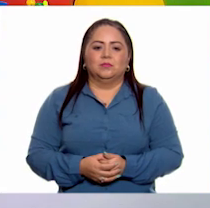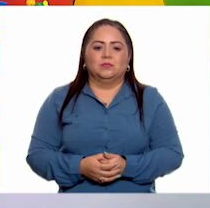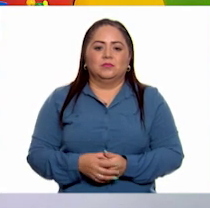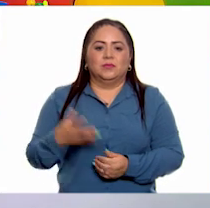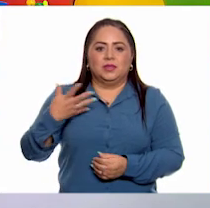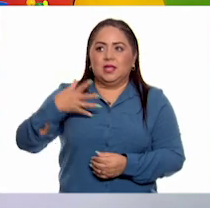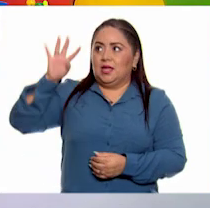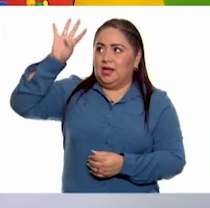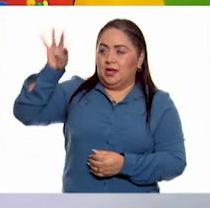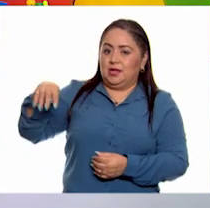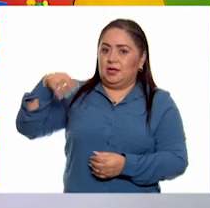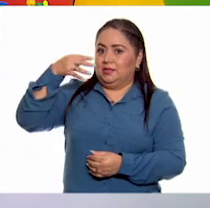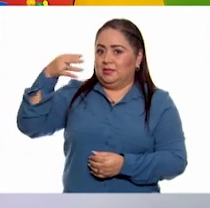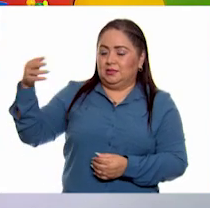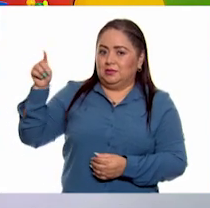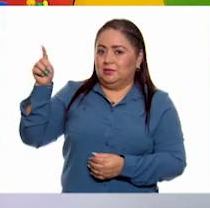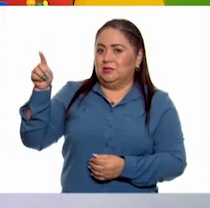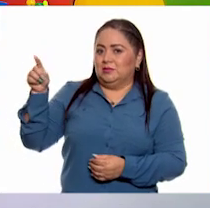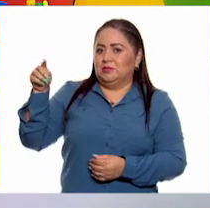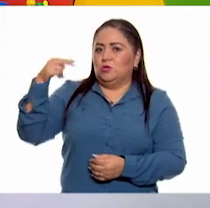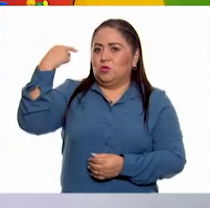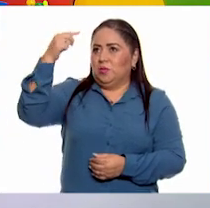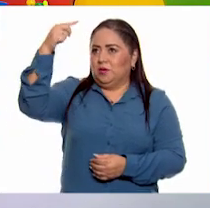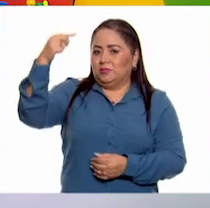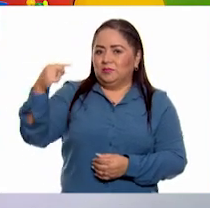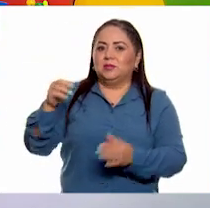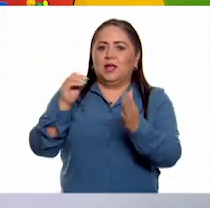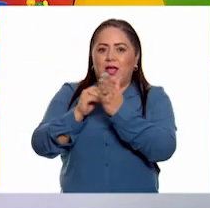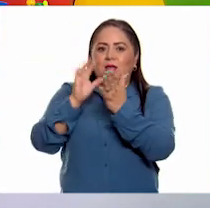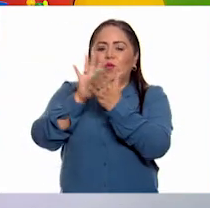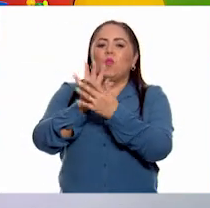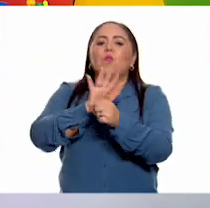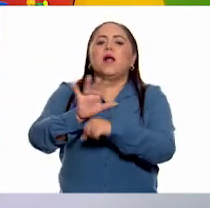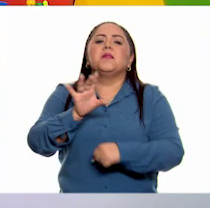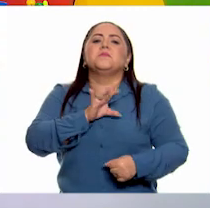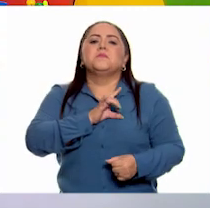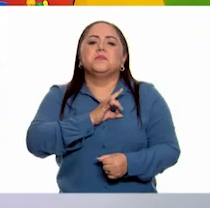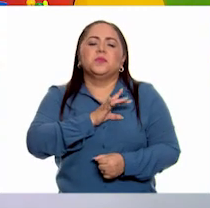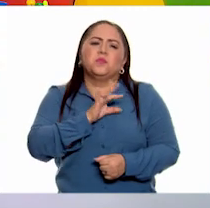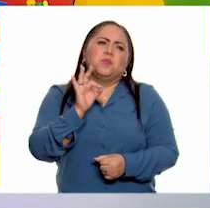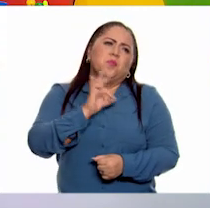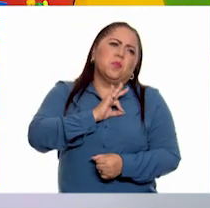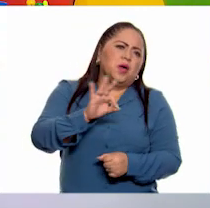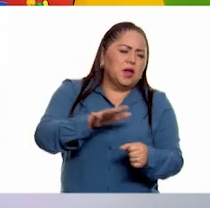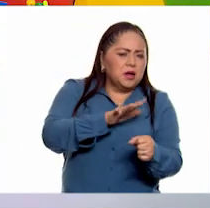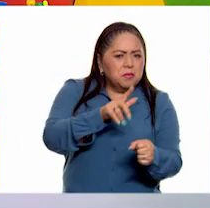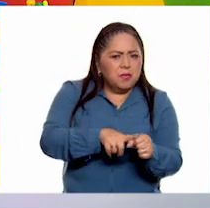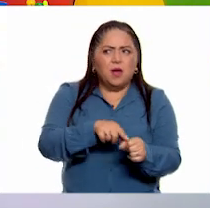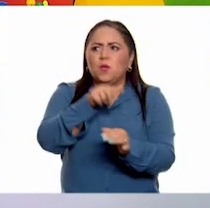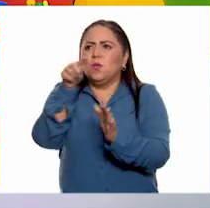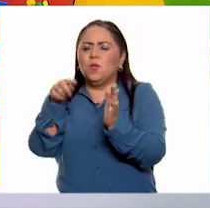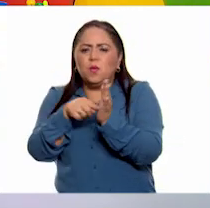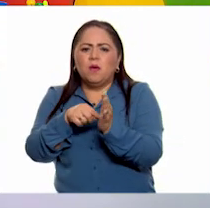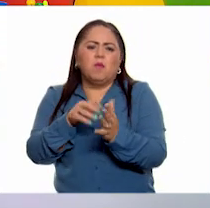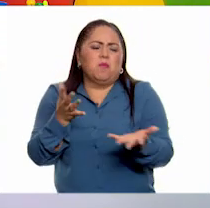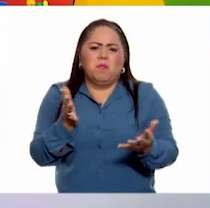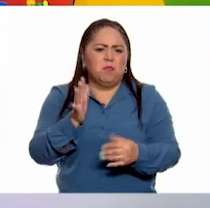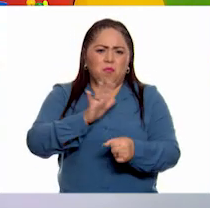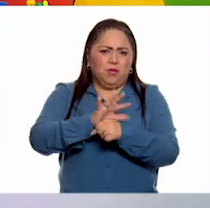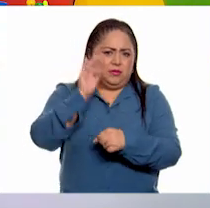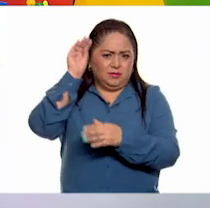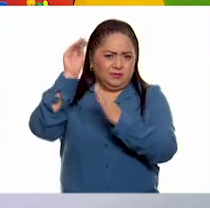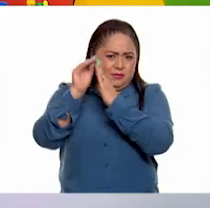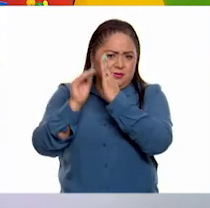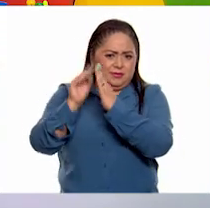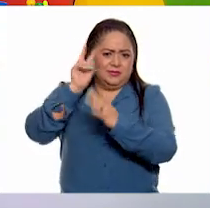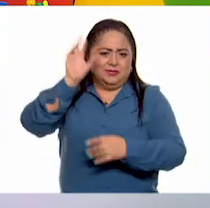Aquí tenemos un tablero en el que por turnos anotaremos un miedo. Puede ser algún animal, lugar o situación. Esto en